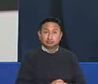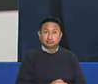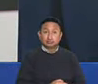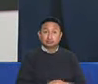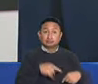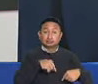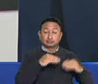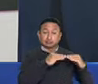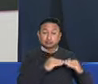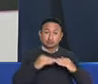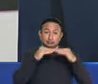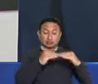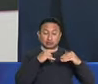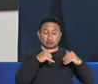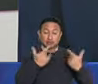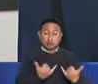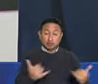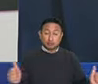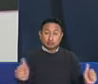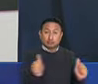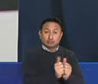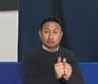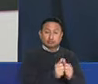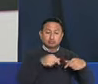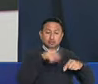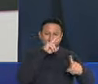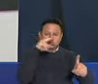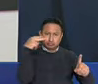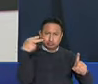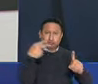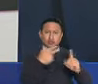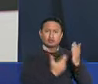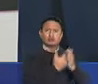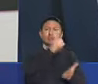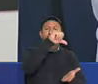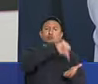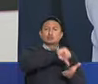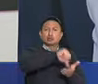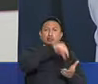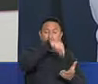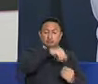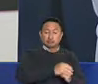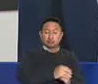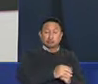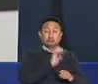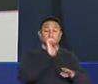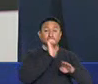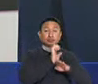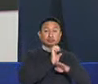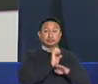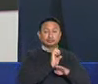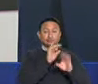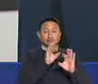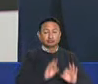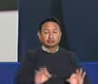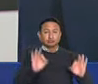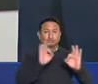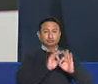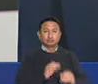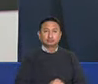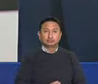la democracia que nos junte, nos permita tener una visión de ciudad, de provincia y también de país. Yo insisto mucho, creo que